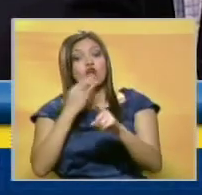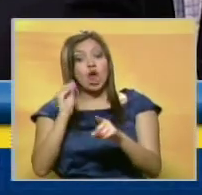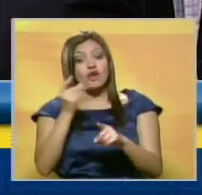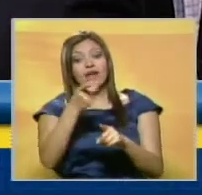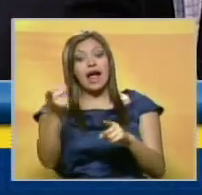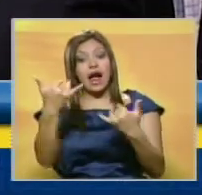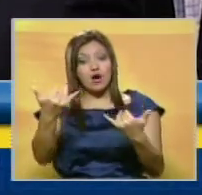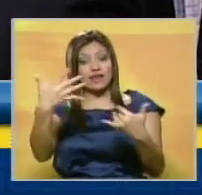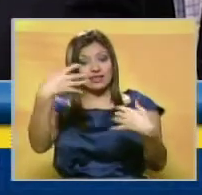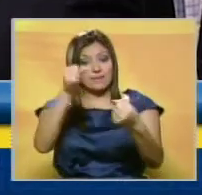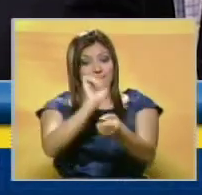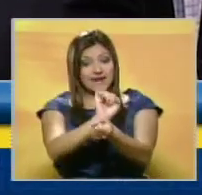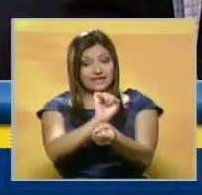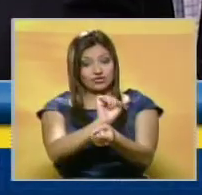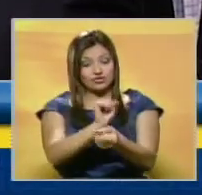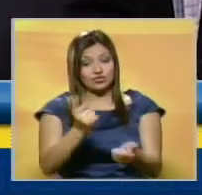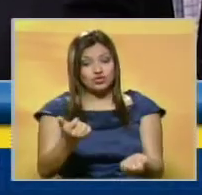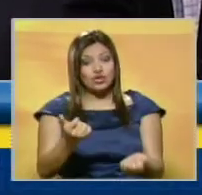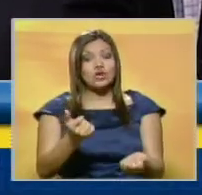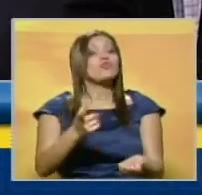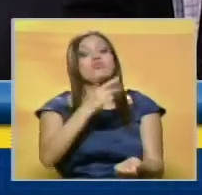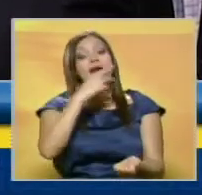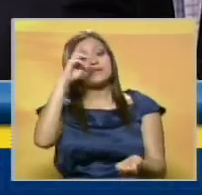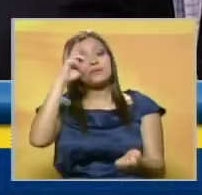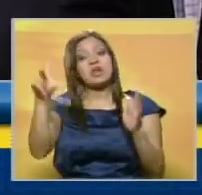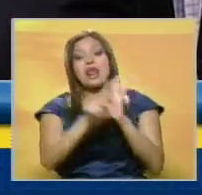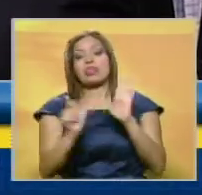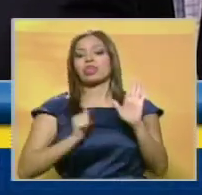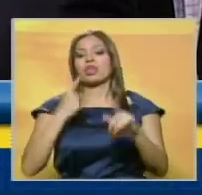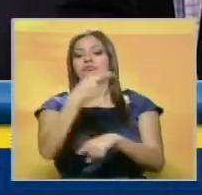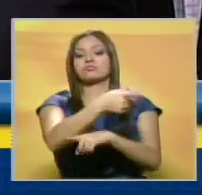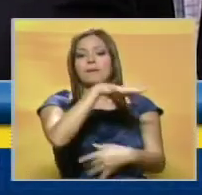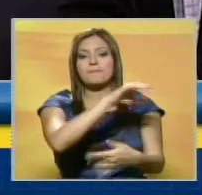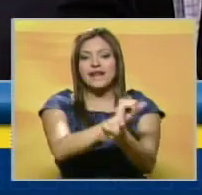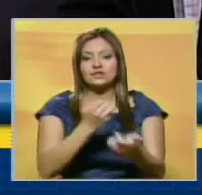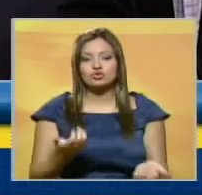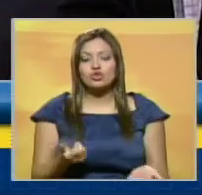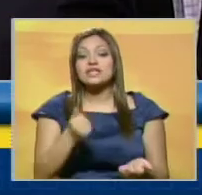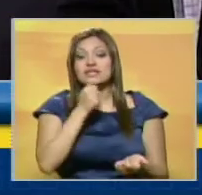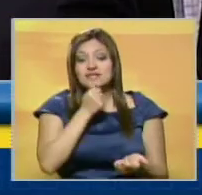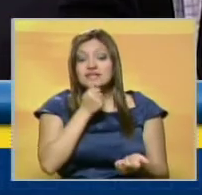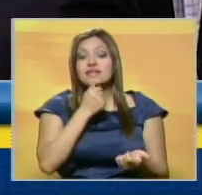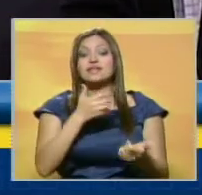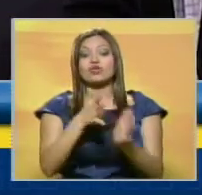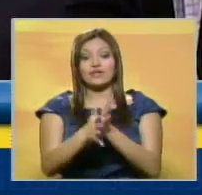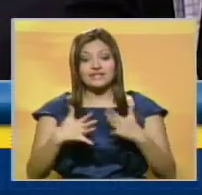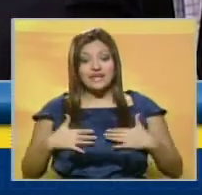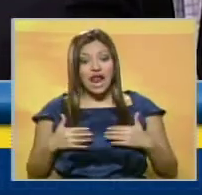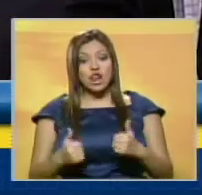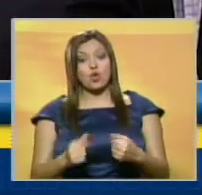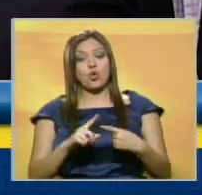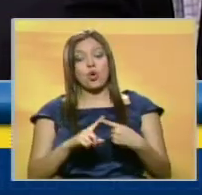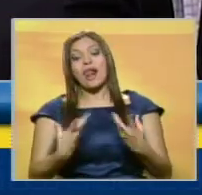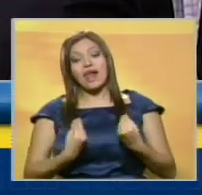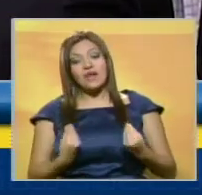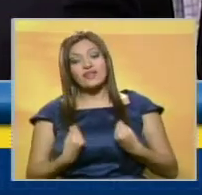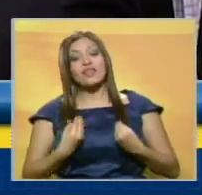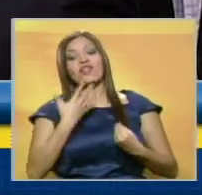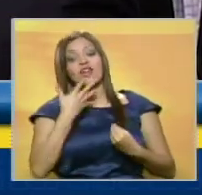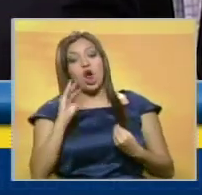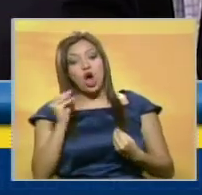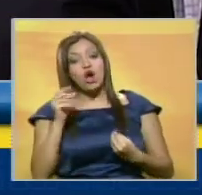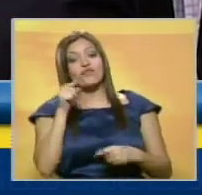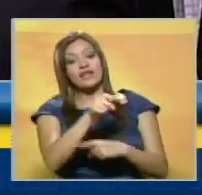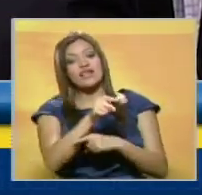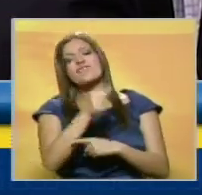están cautivos y legítimamente la responsabilidad de la salud y de la vida de esos